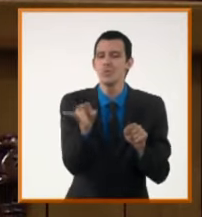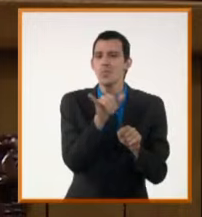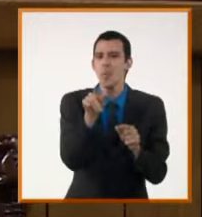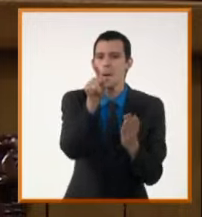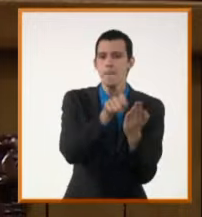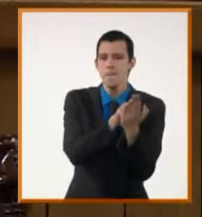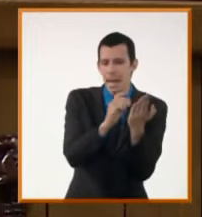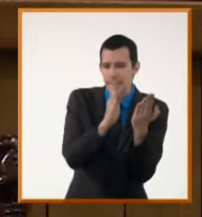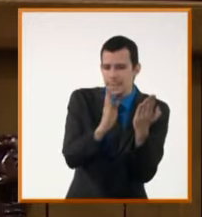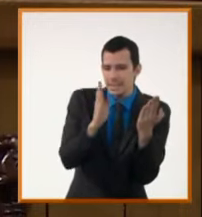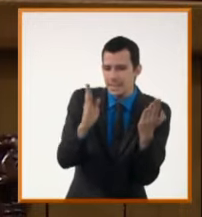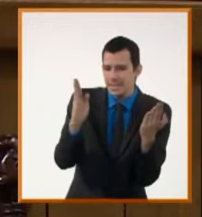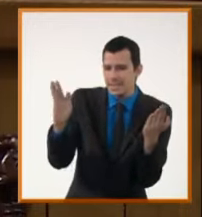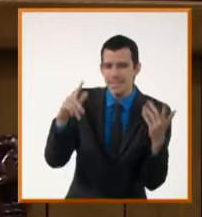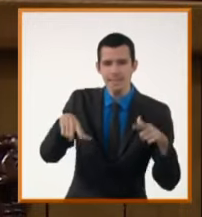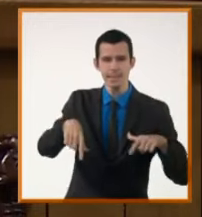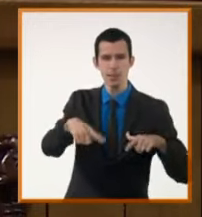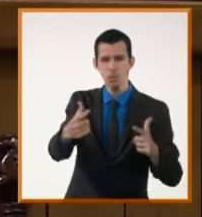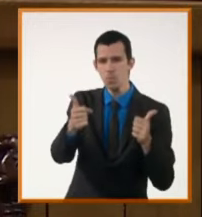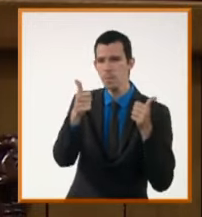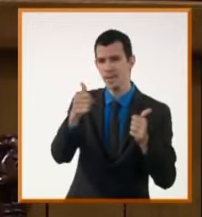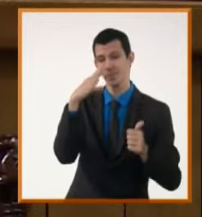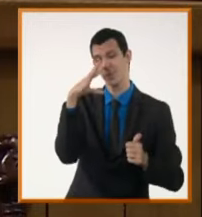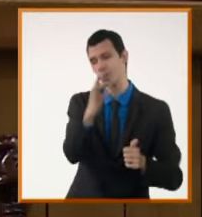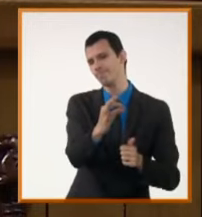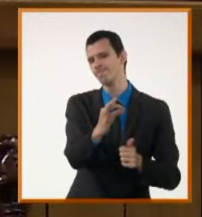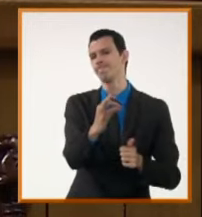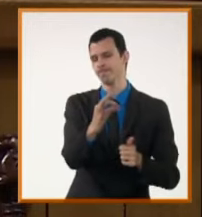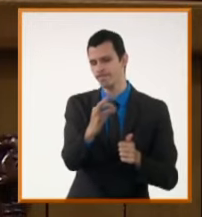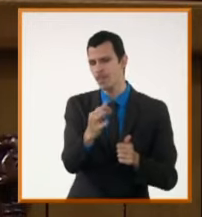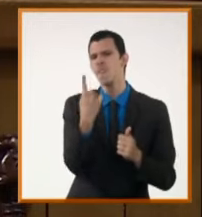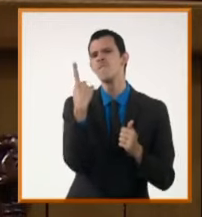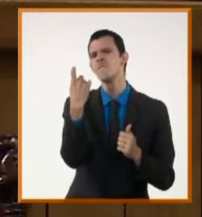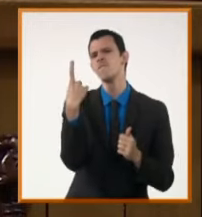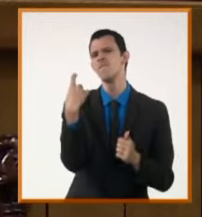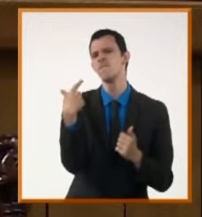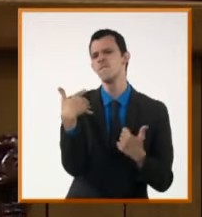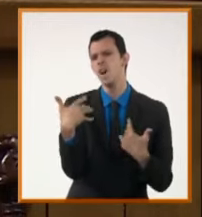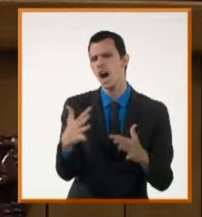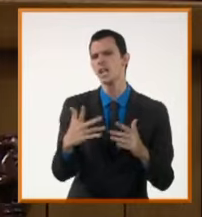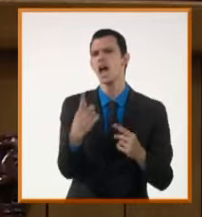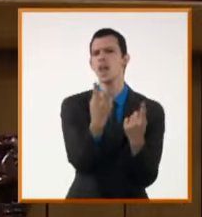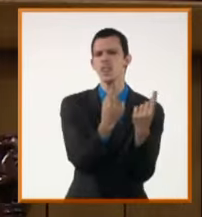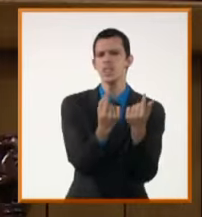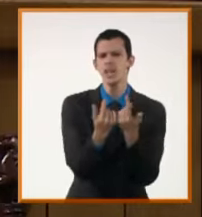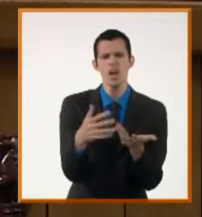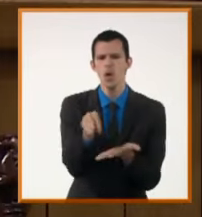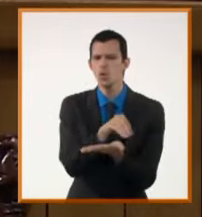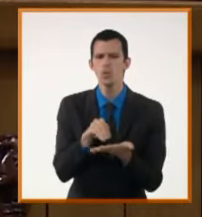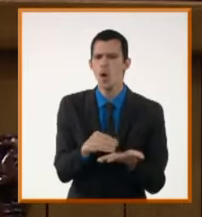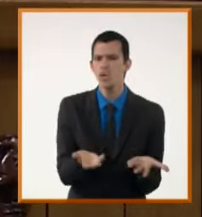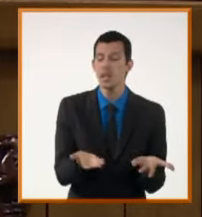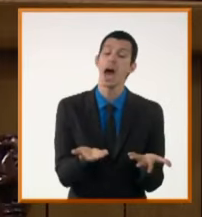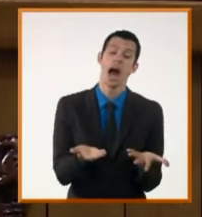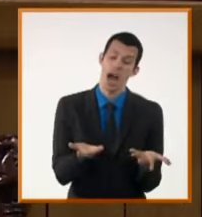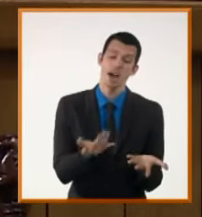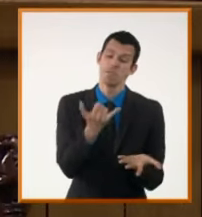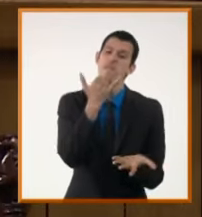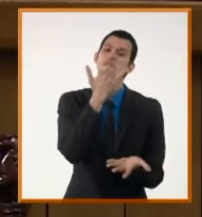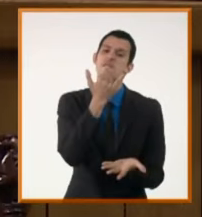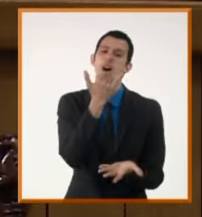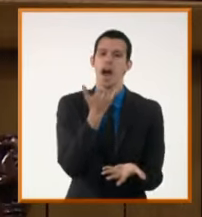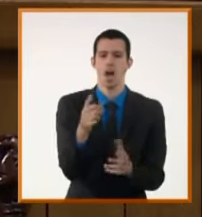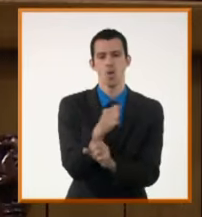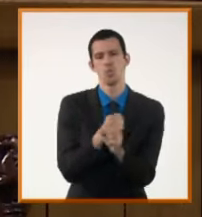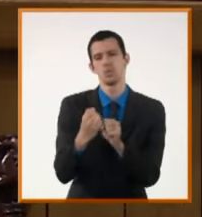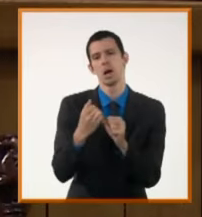gastos sociales. Pero eso ha traído un debate, yo diría, muy crítico, pero muy justo, porque hay cosas que